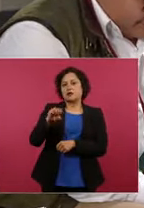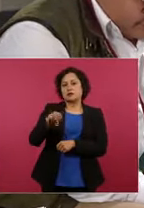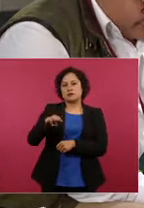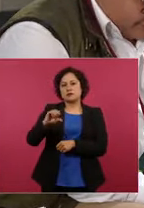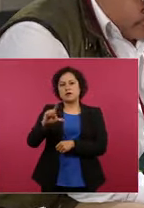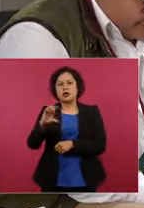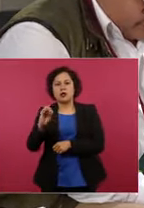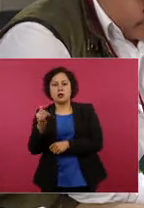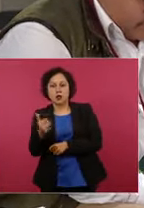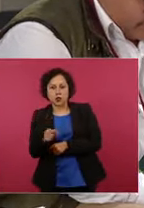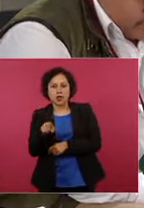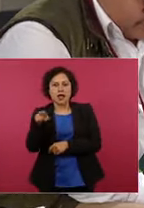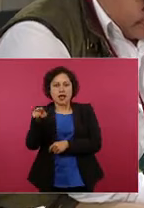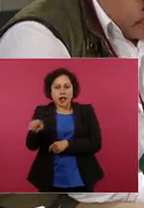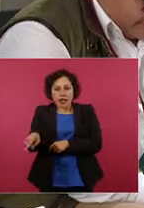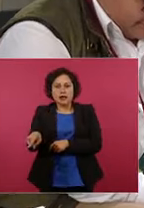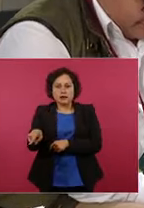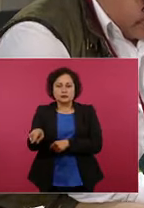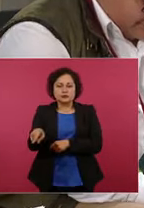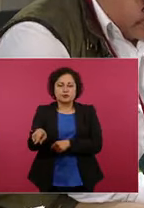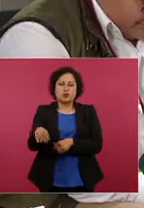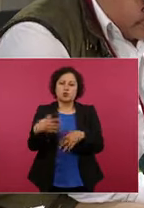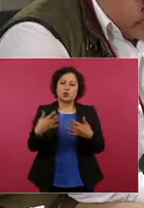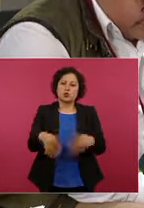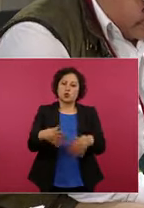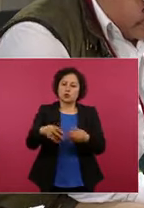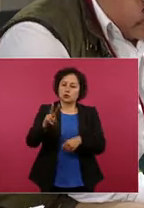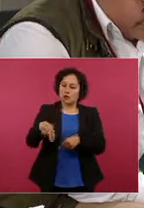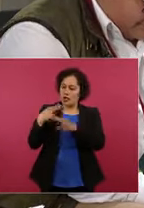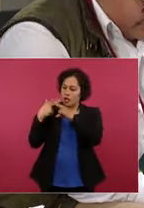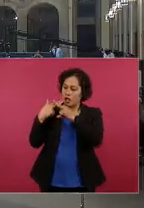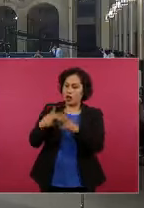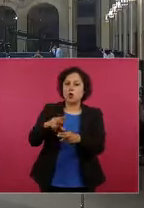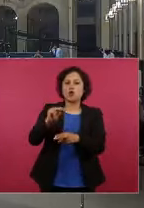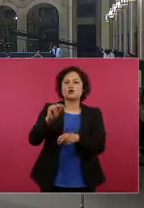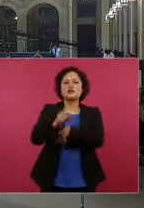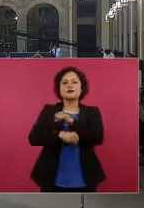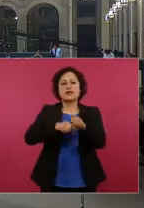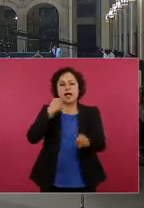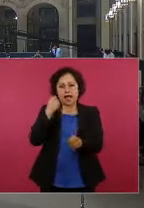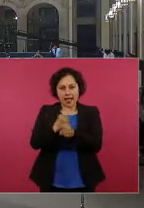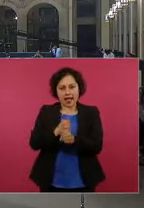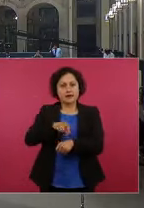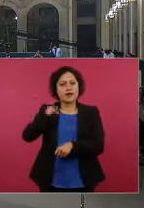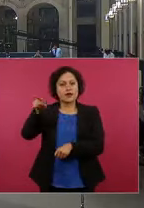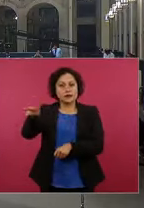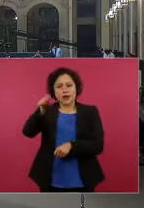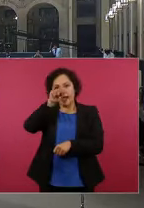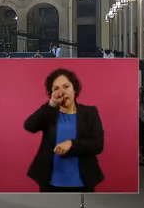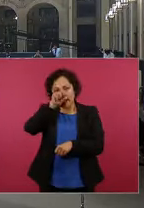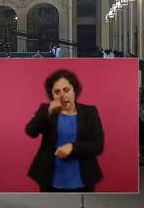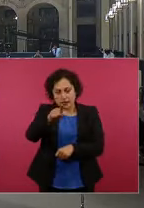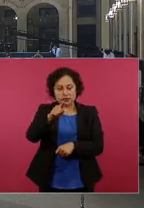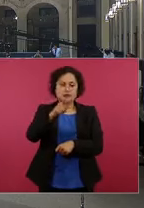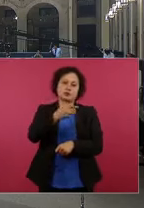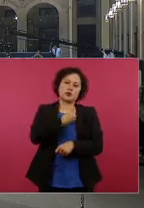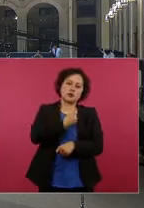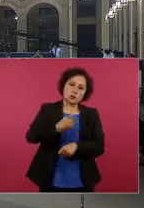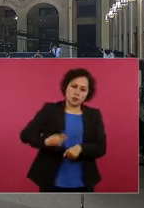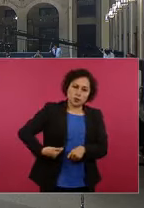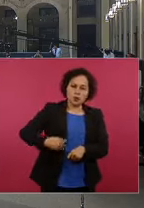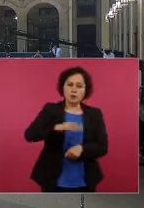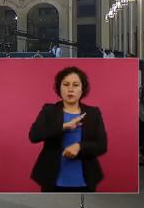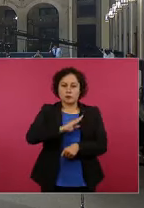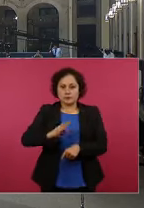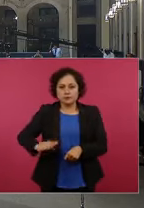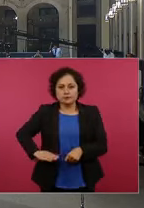años de que ningún presidente, ningún gobernador de Jalisco, ningún presidente municipal